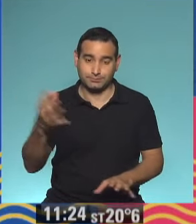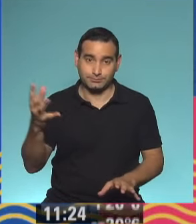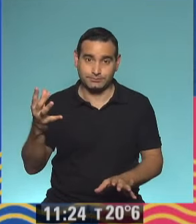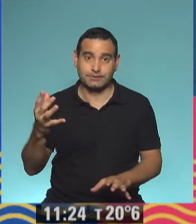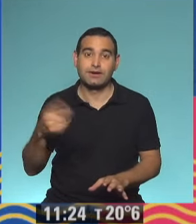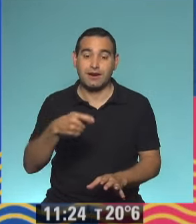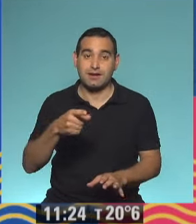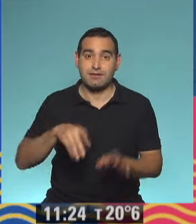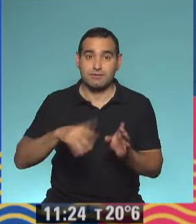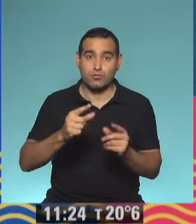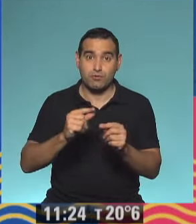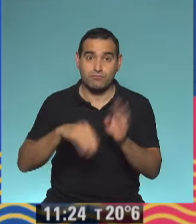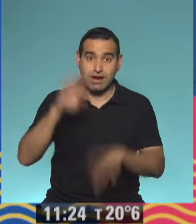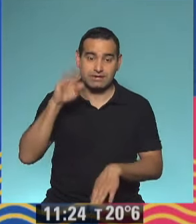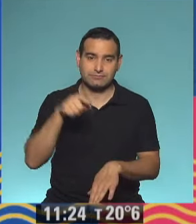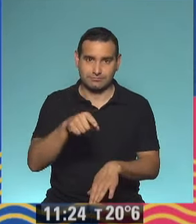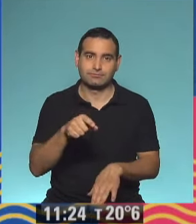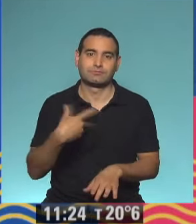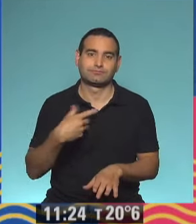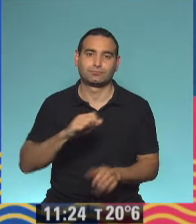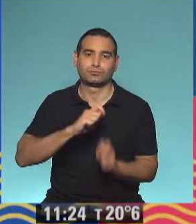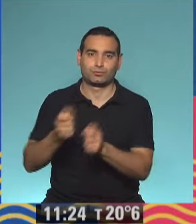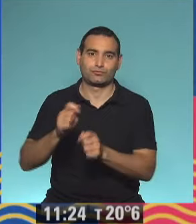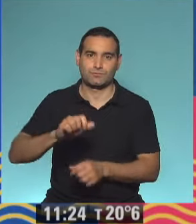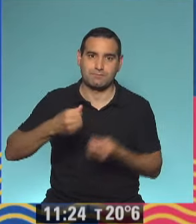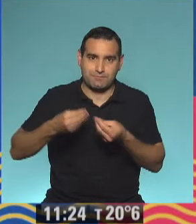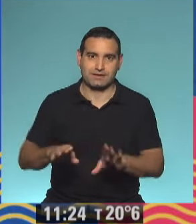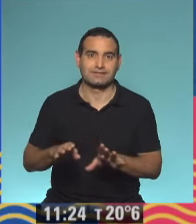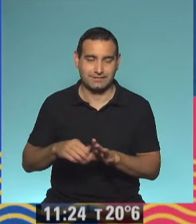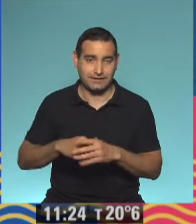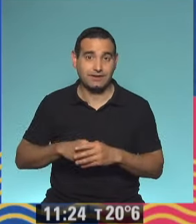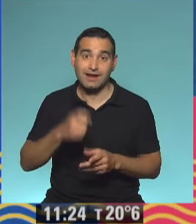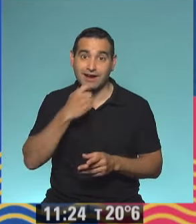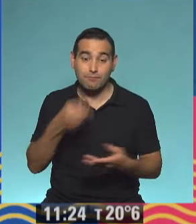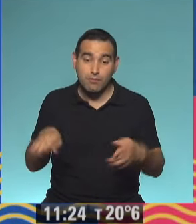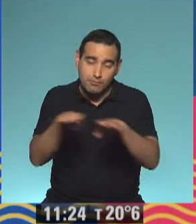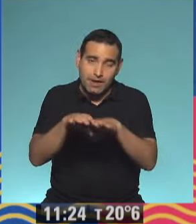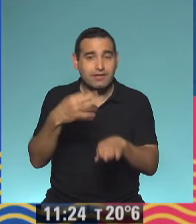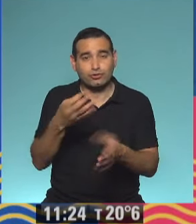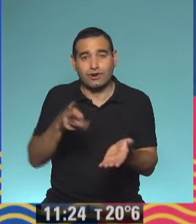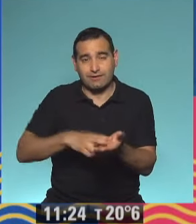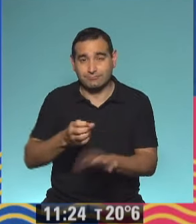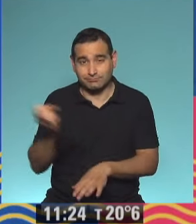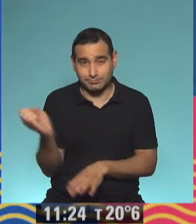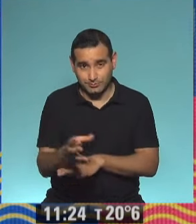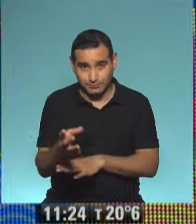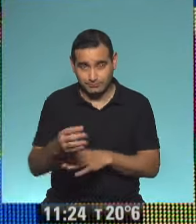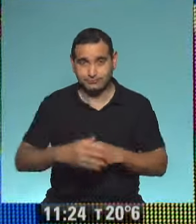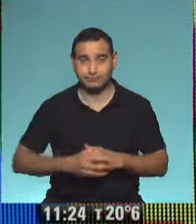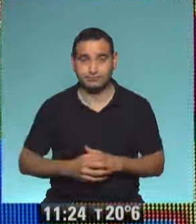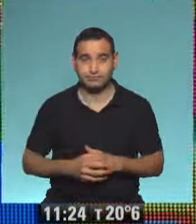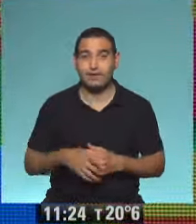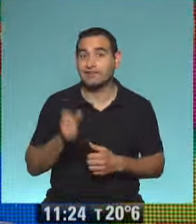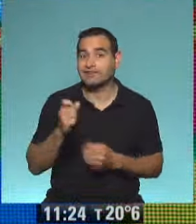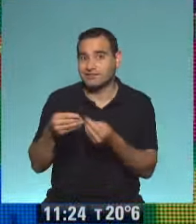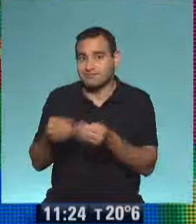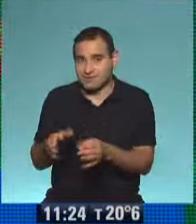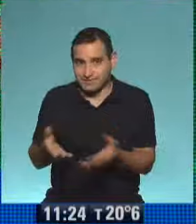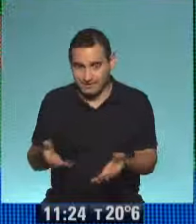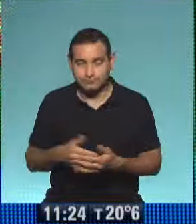primero quien saque mayor puntaje. En caso de que dos o más jugadores empaten, estos deberán volver a tirar. O sea, el principio, ¿no? Como para saber quién